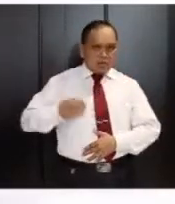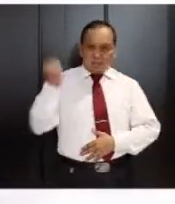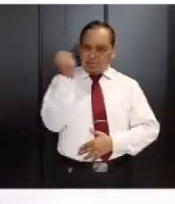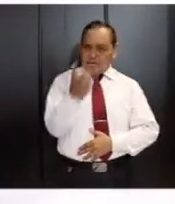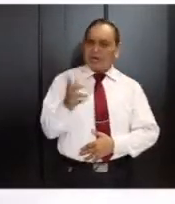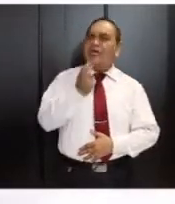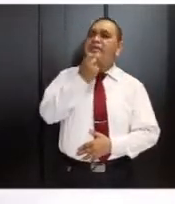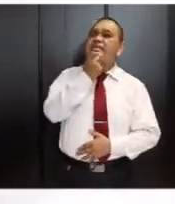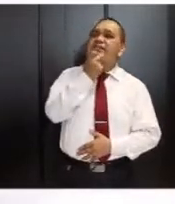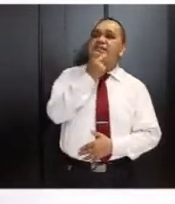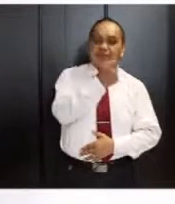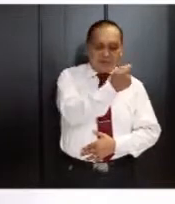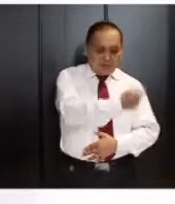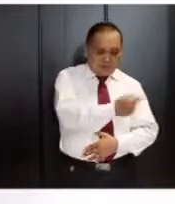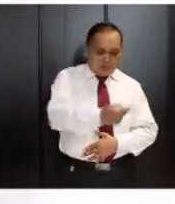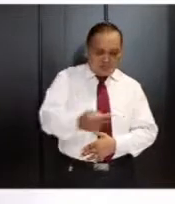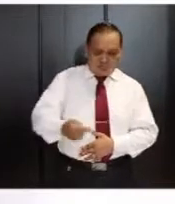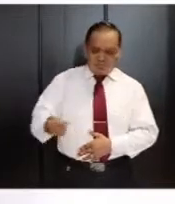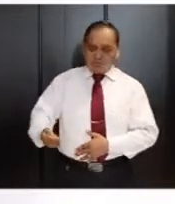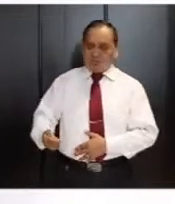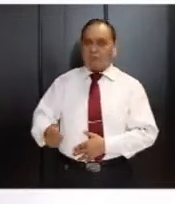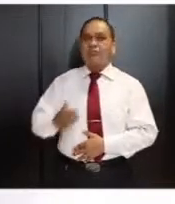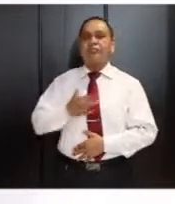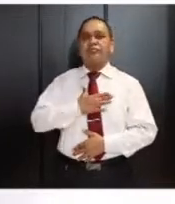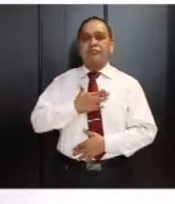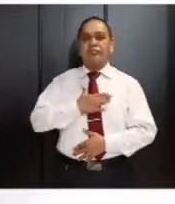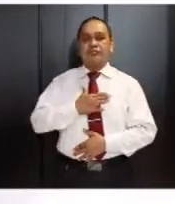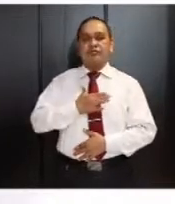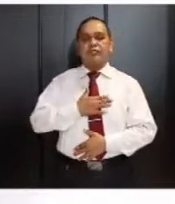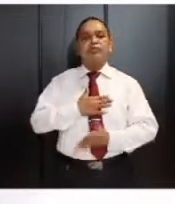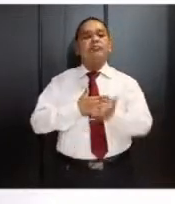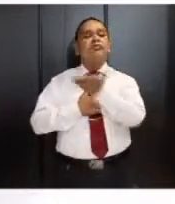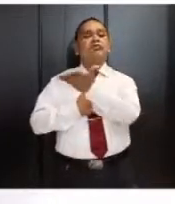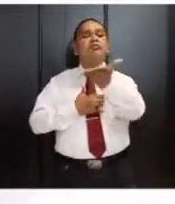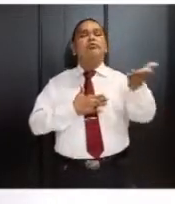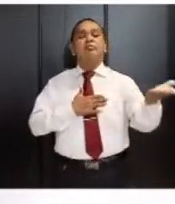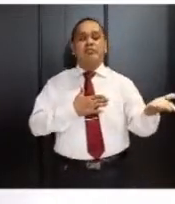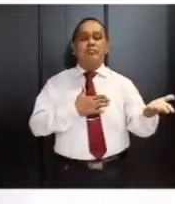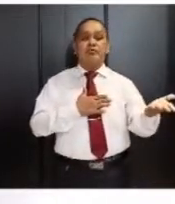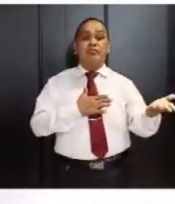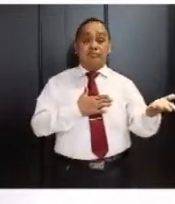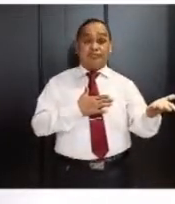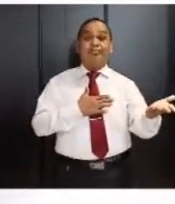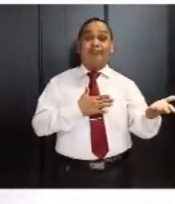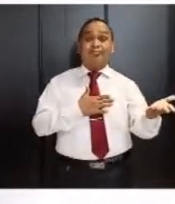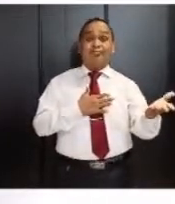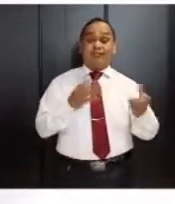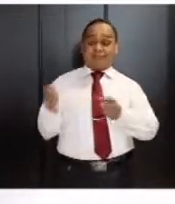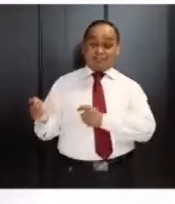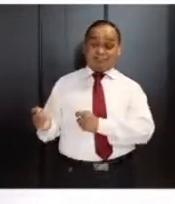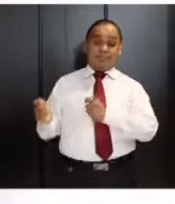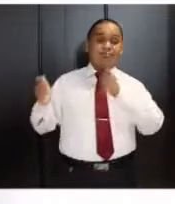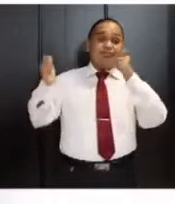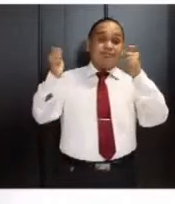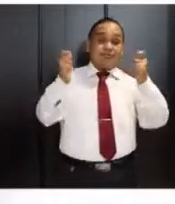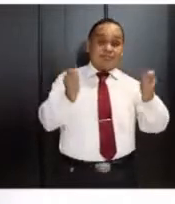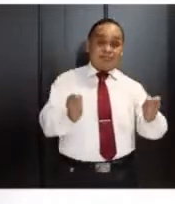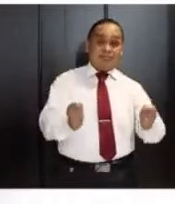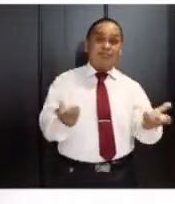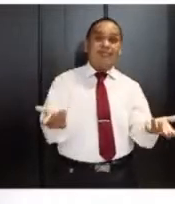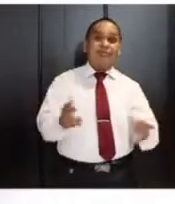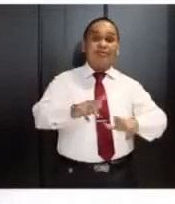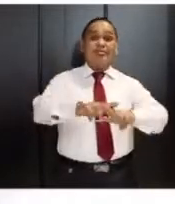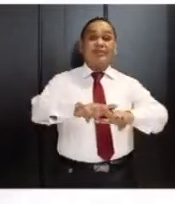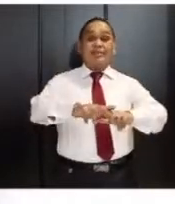estaban niños. Les dijo, yo a ustedes lo que les voy a dejar es que nadie